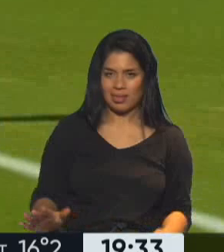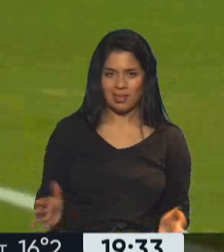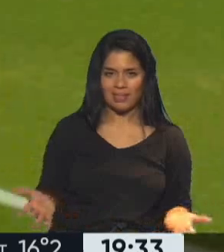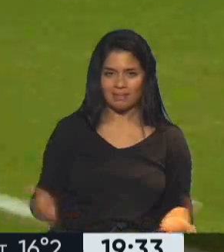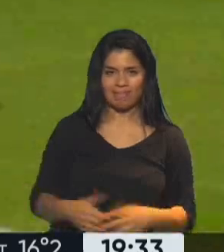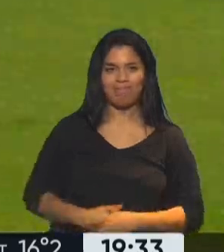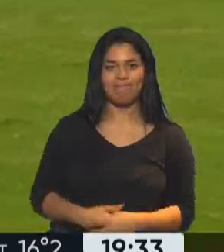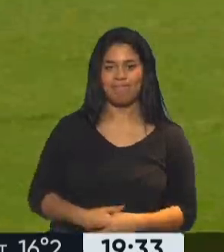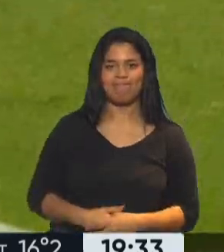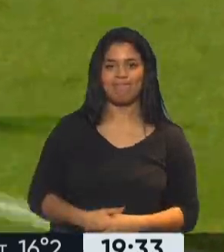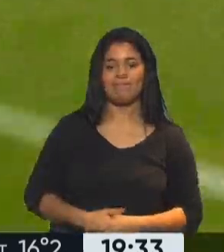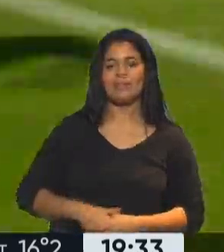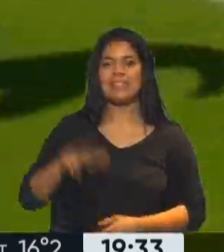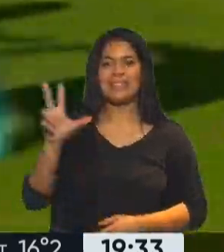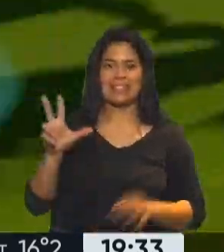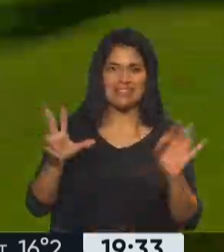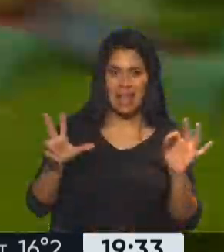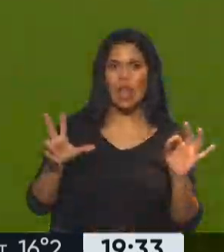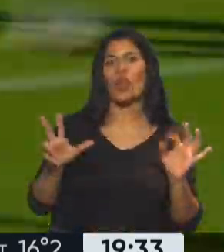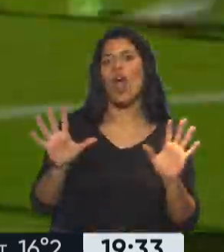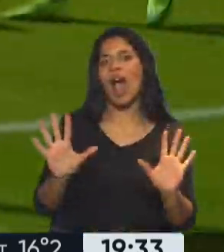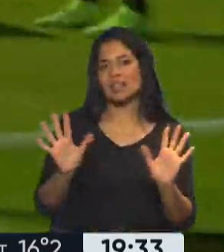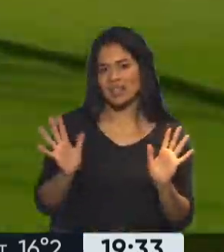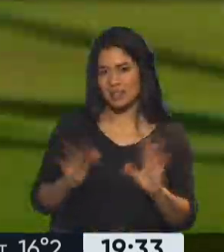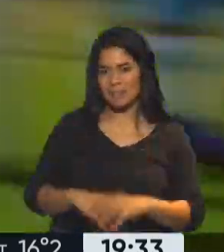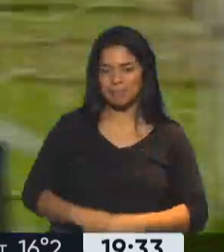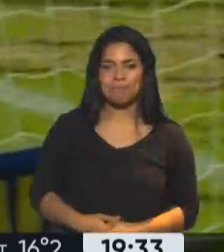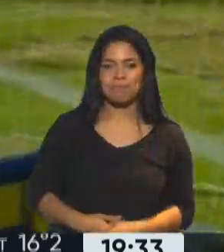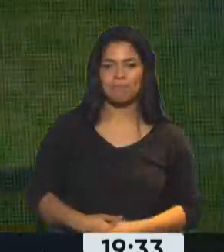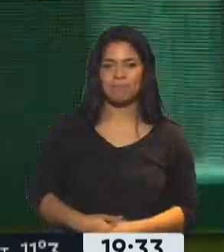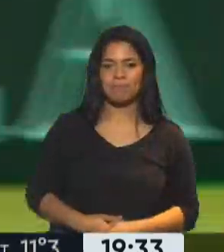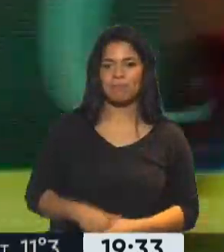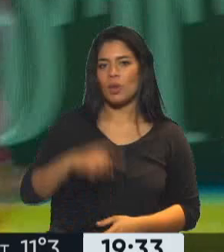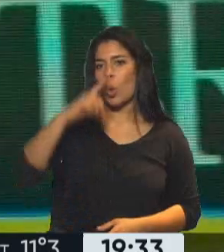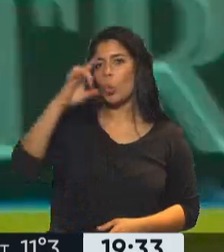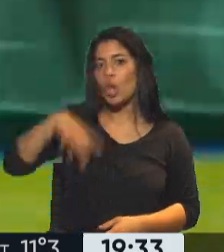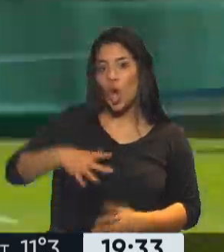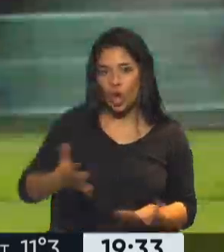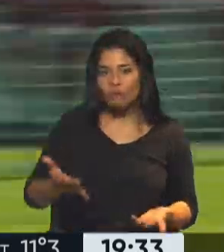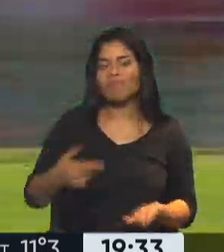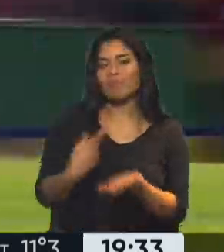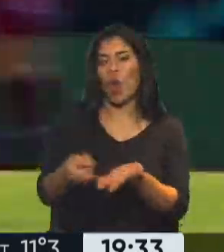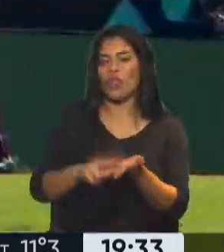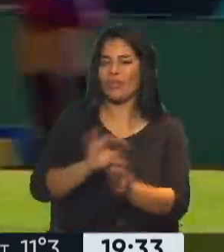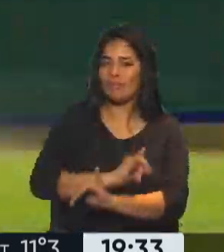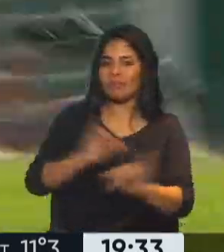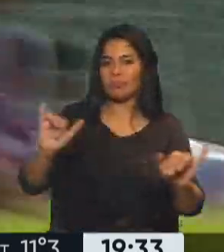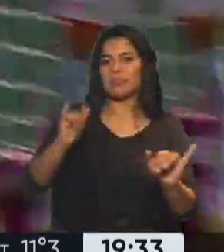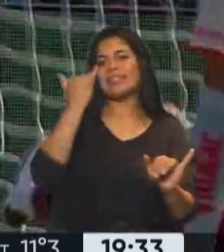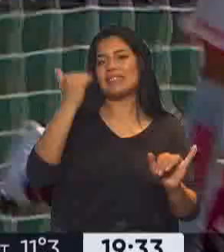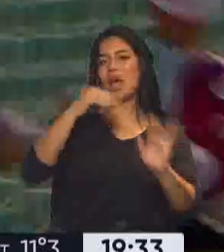el 3-0. Y de esta forma, Unión, insistimos, se ubica